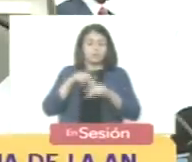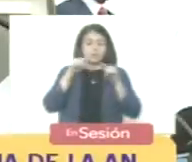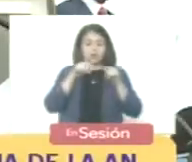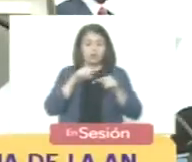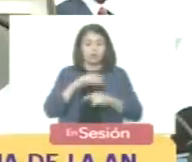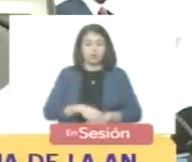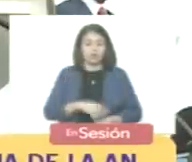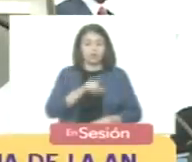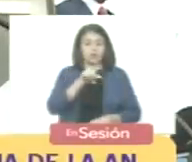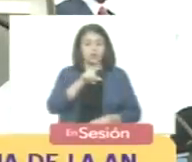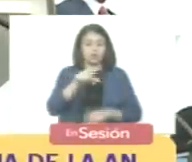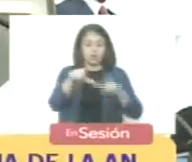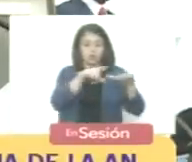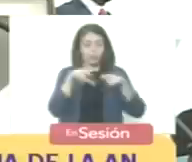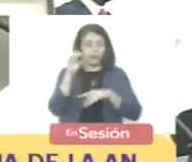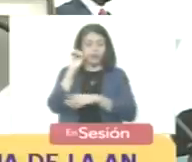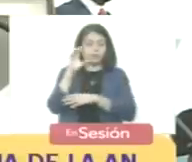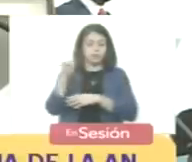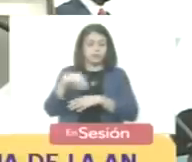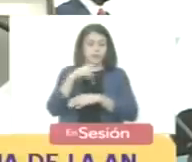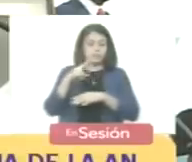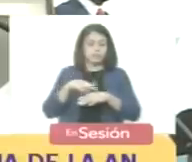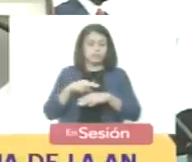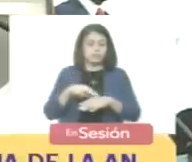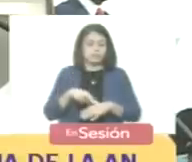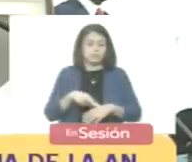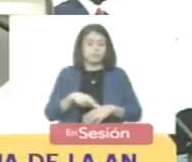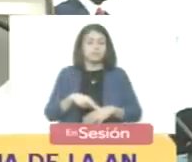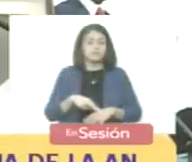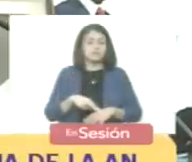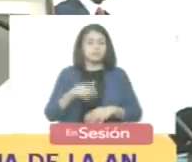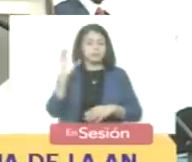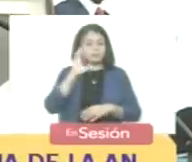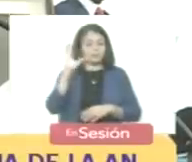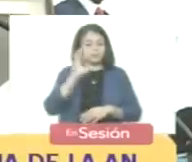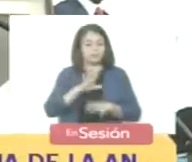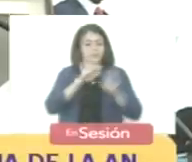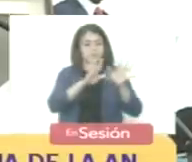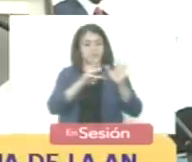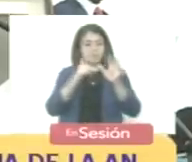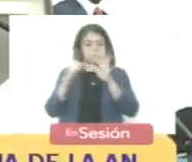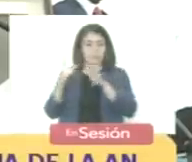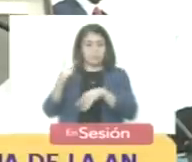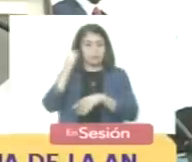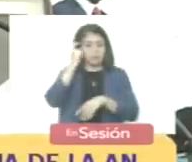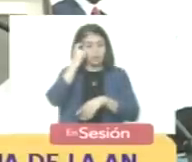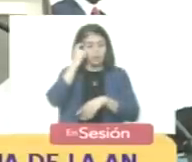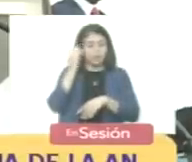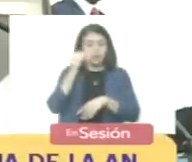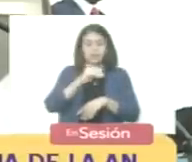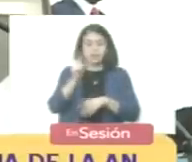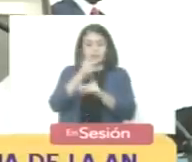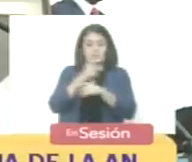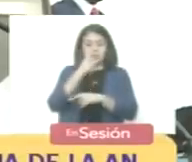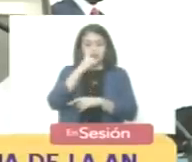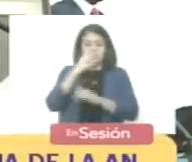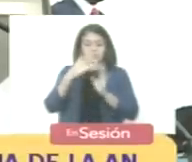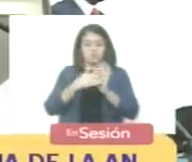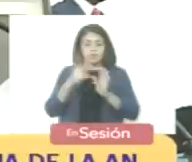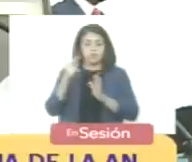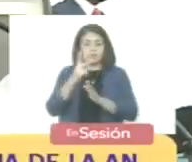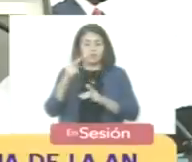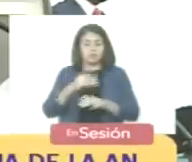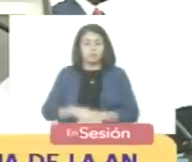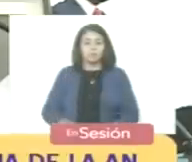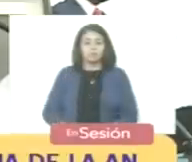Legislativo, sede de la Asamblea Nacional, en Caracas a los 16 días del mes de agosto de